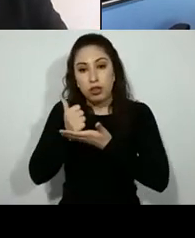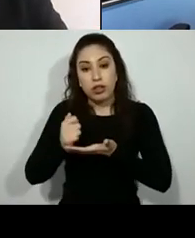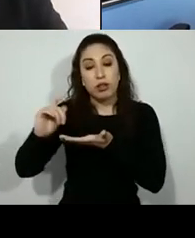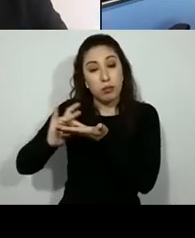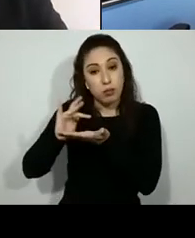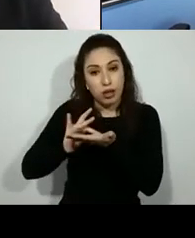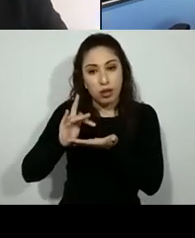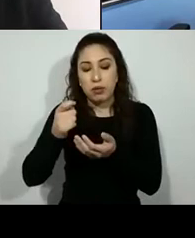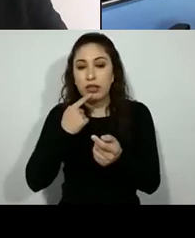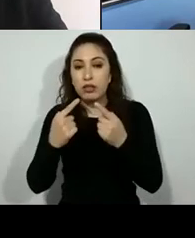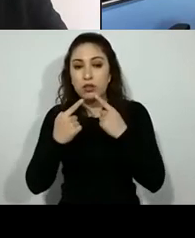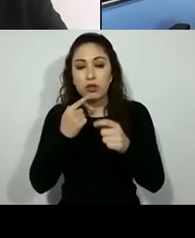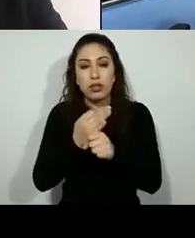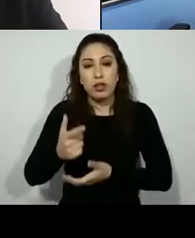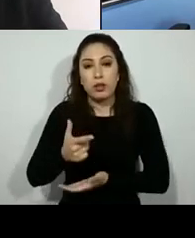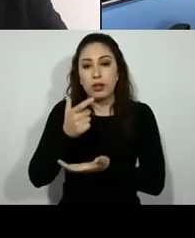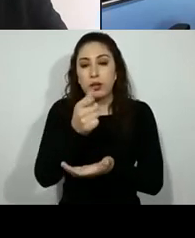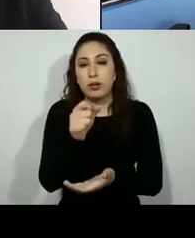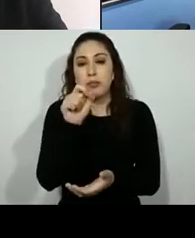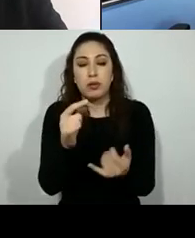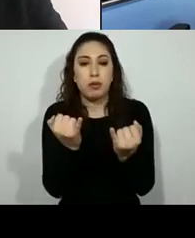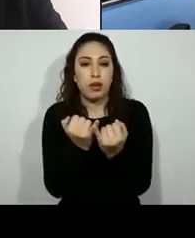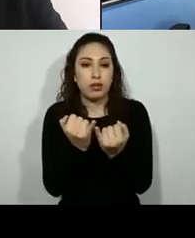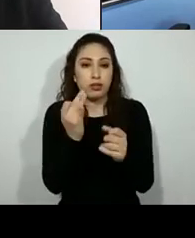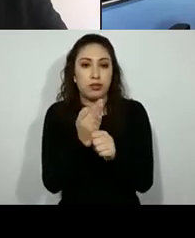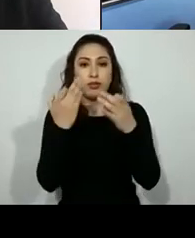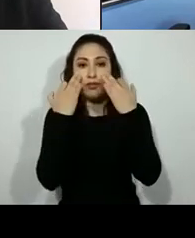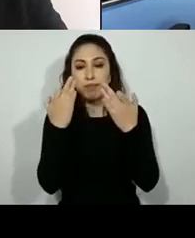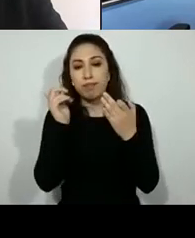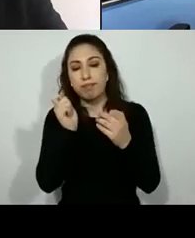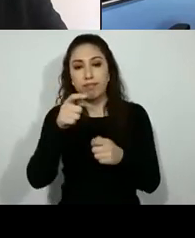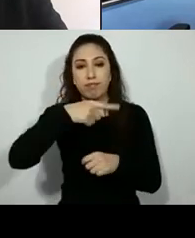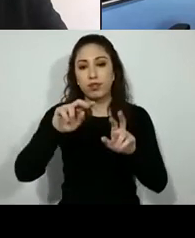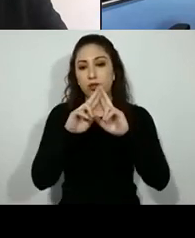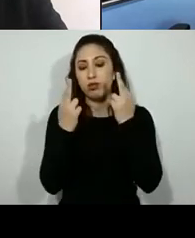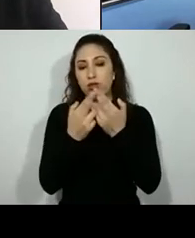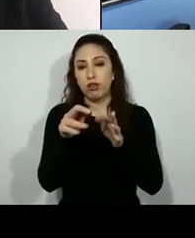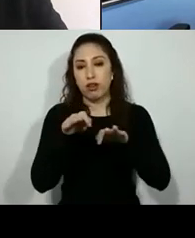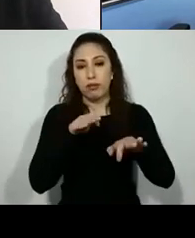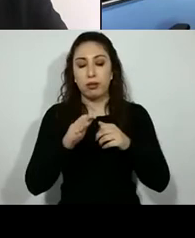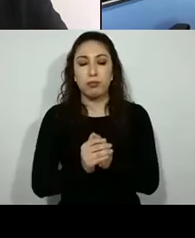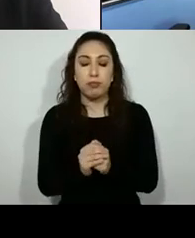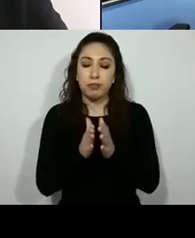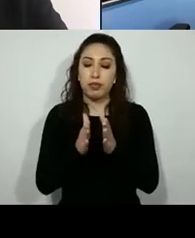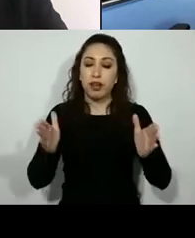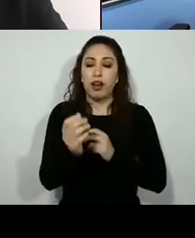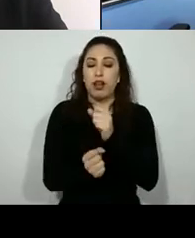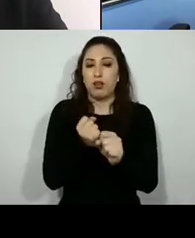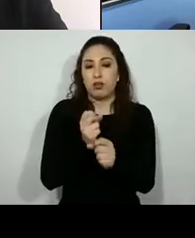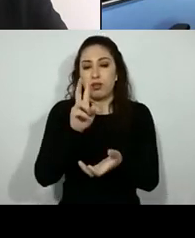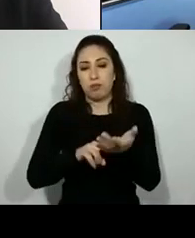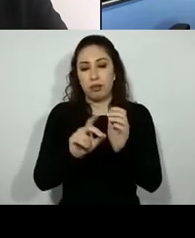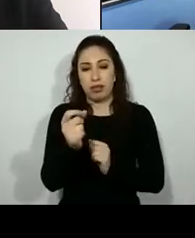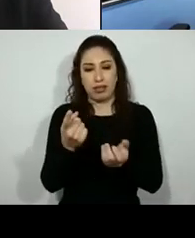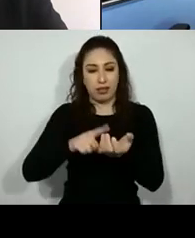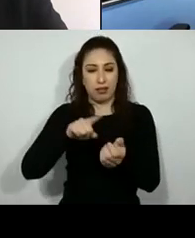y la presencia en esta comparecencia. Para 2020, la Alcaldía de Iztapalapa